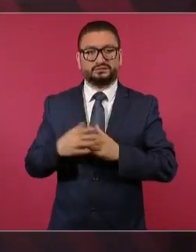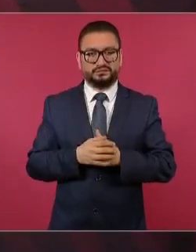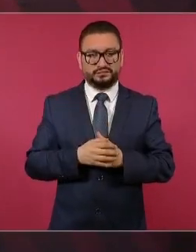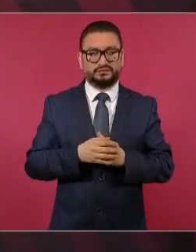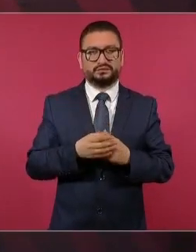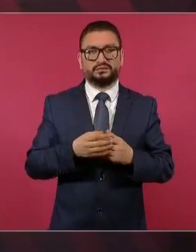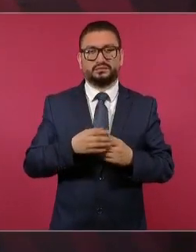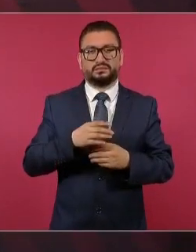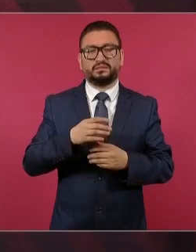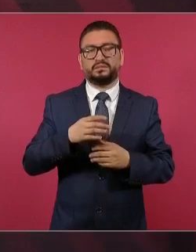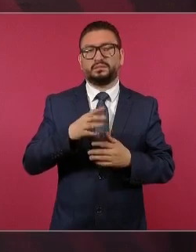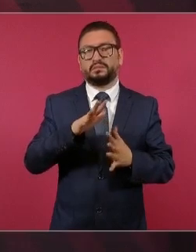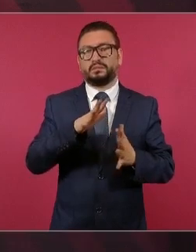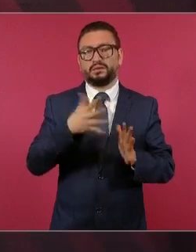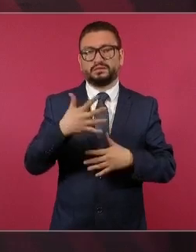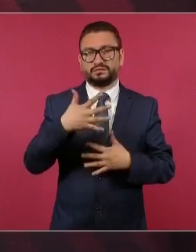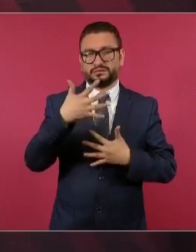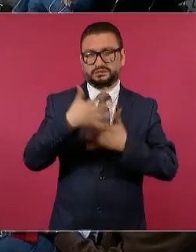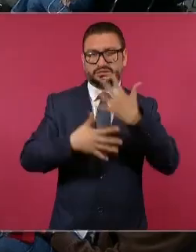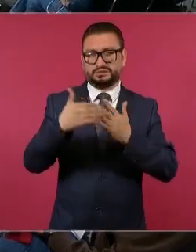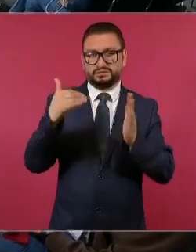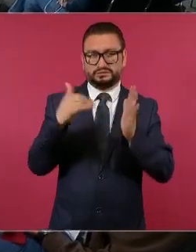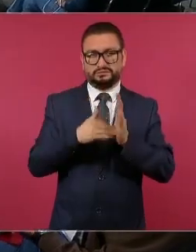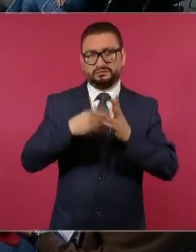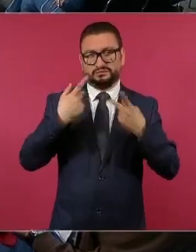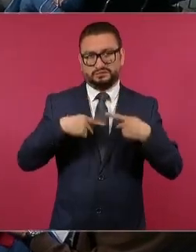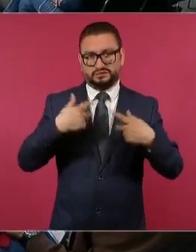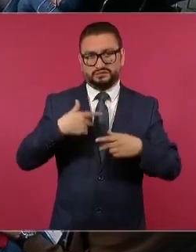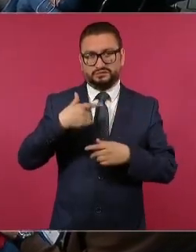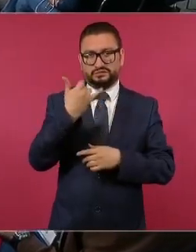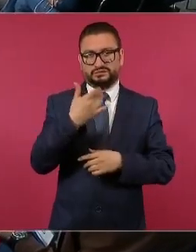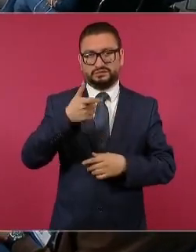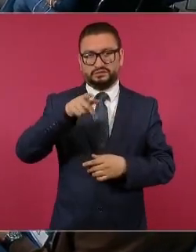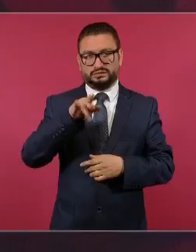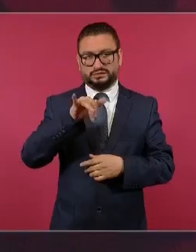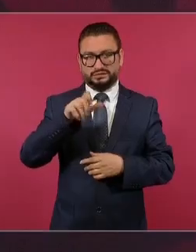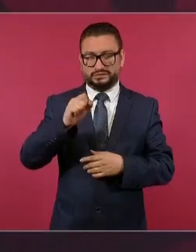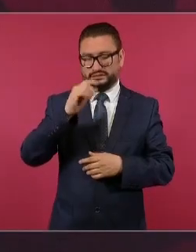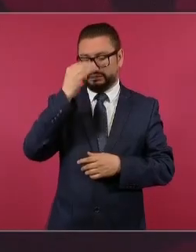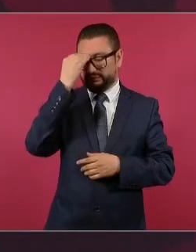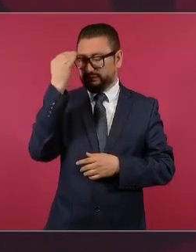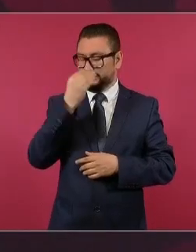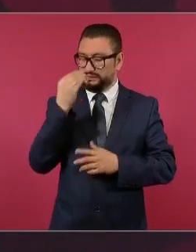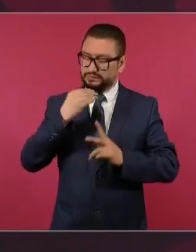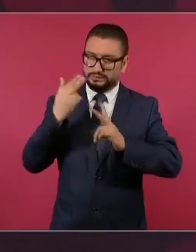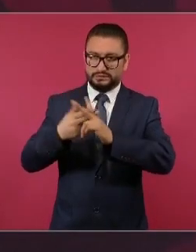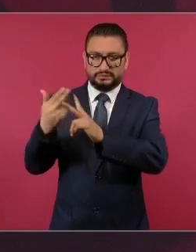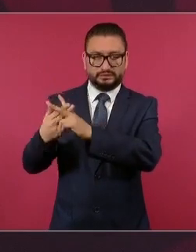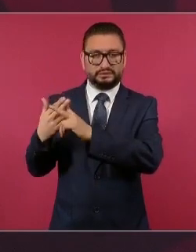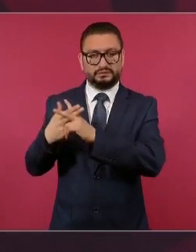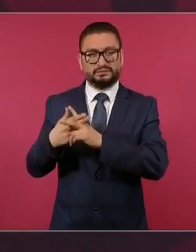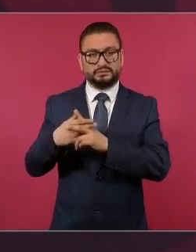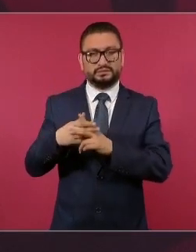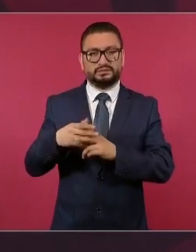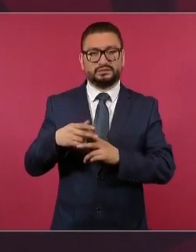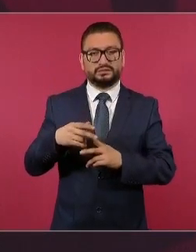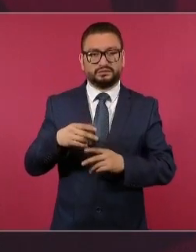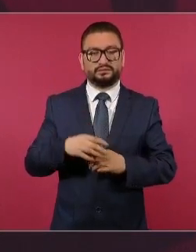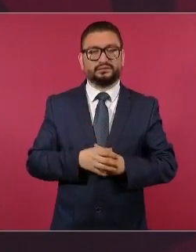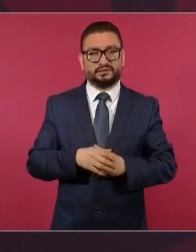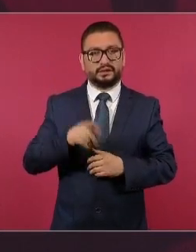Asesinaron como a 15,000 yaquis, una barbaridad. Ahí fueron a